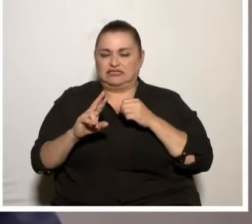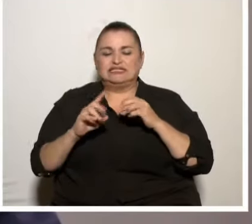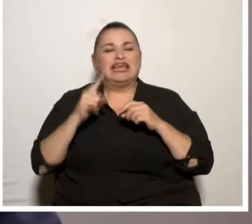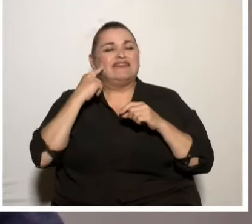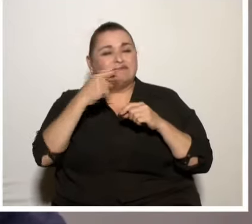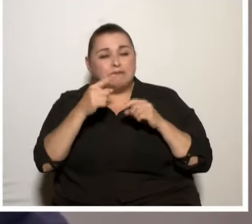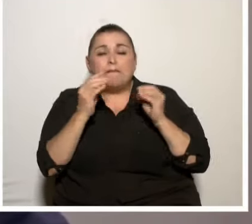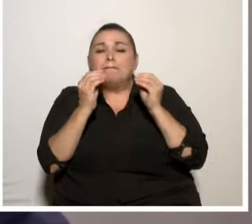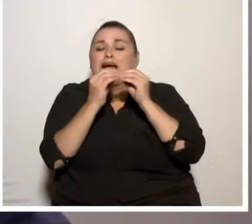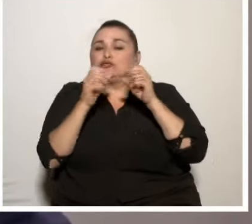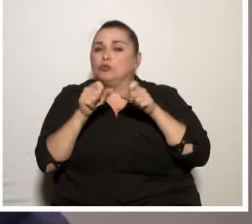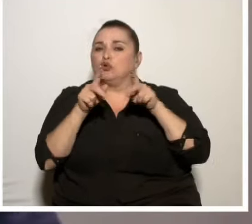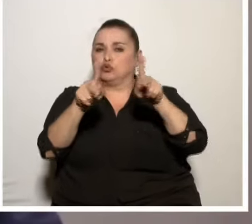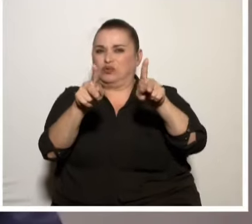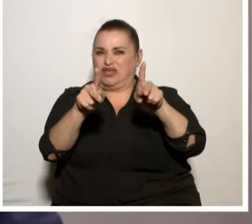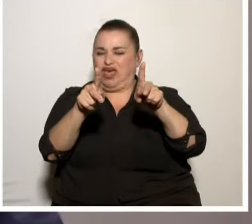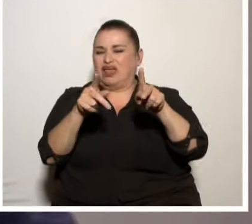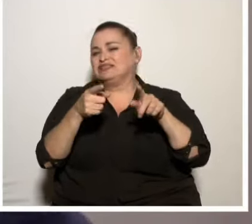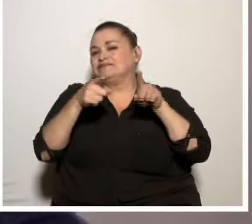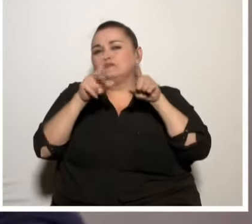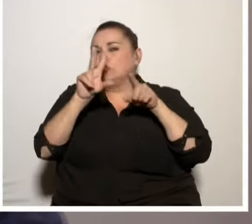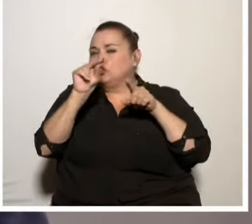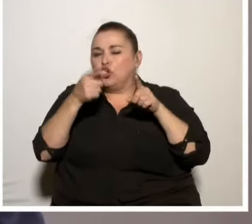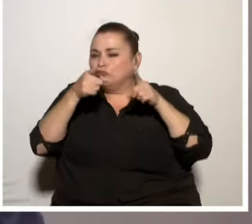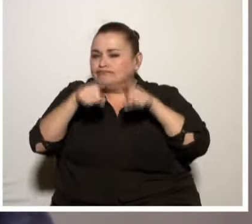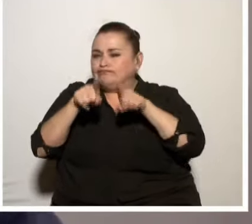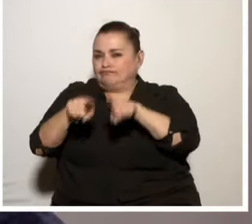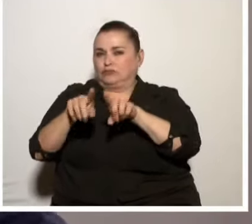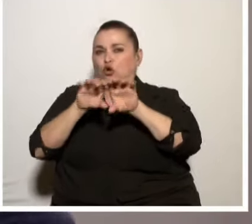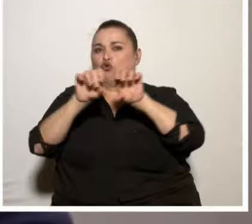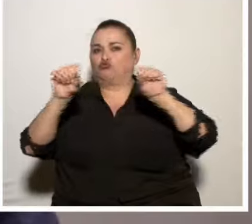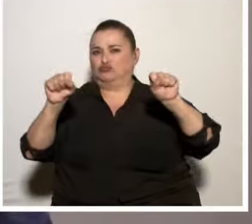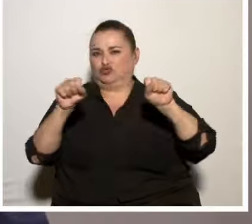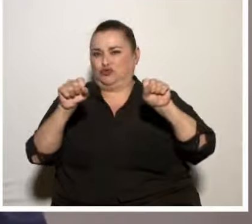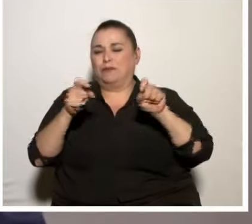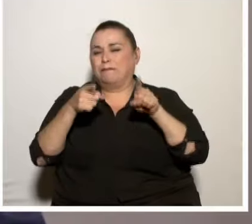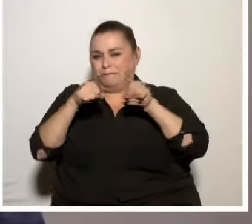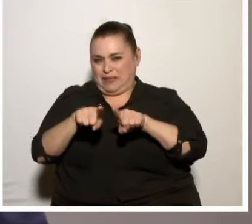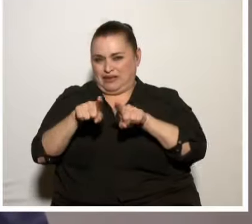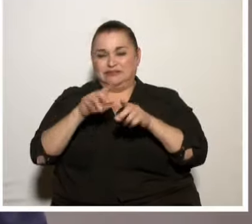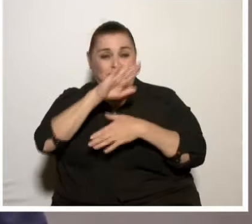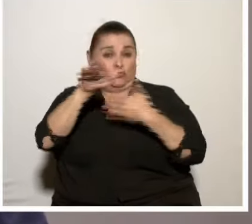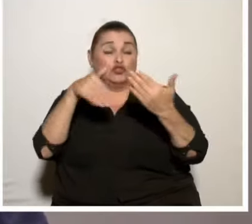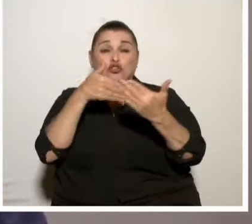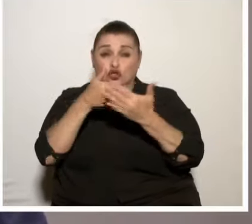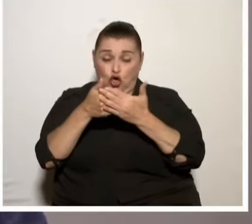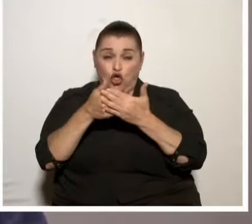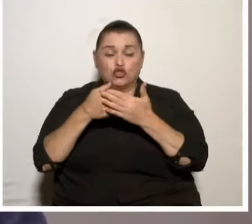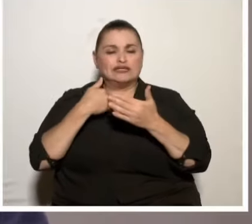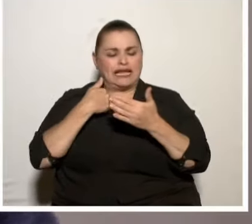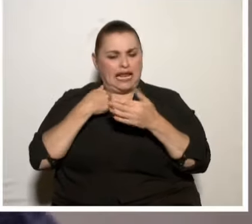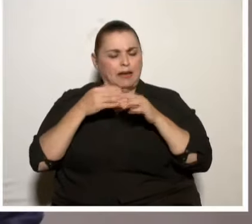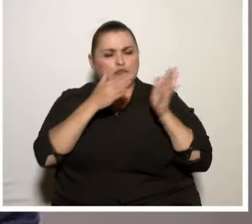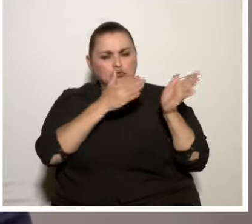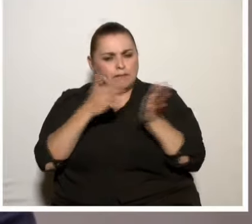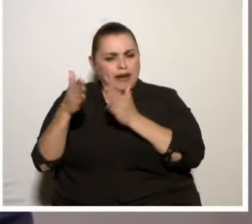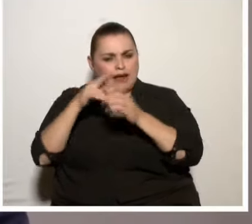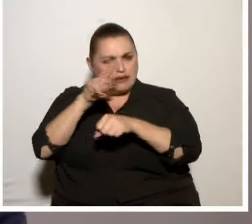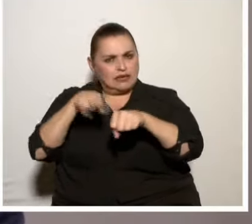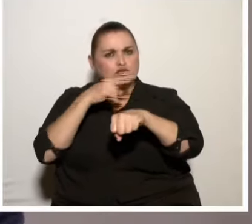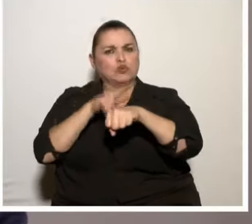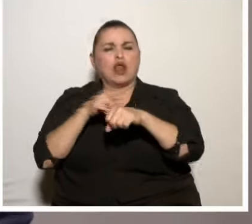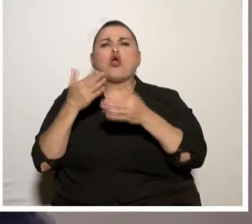oportunidades para que haya corrupción se genera. Y para eso tenemos todo un plan nacional de